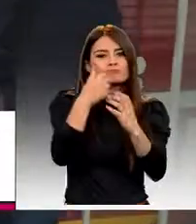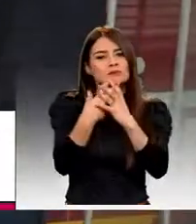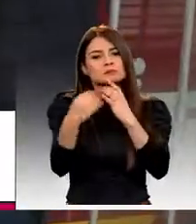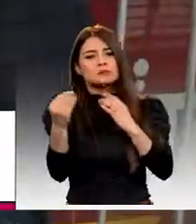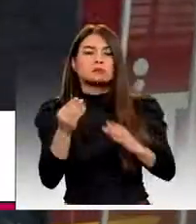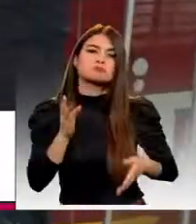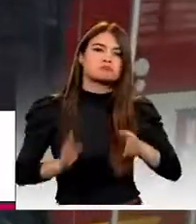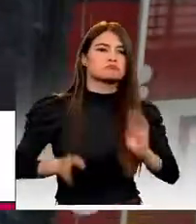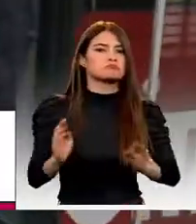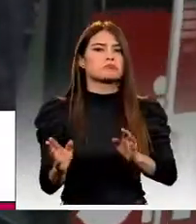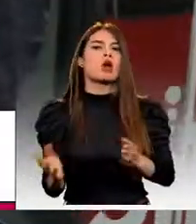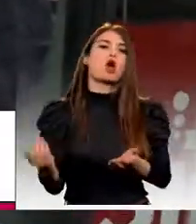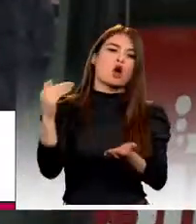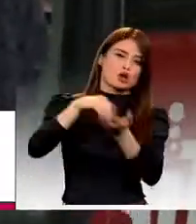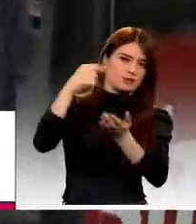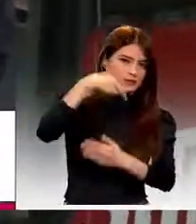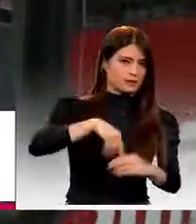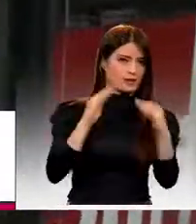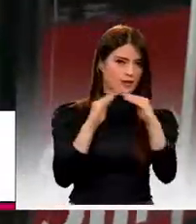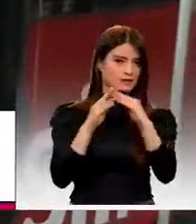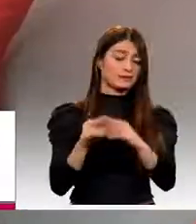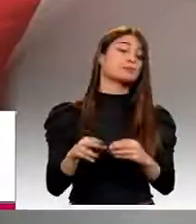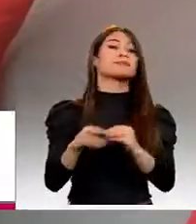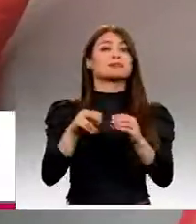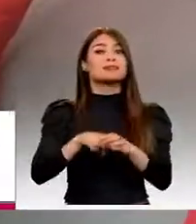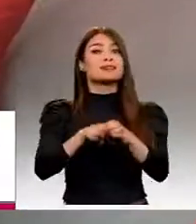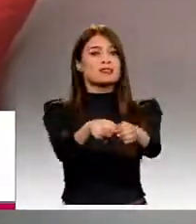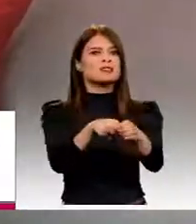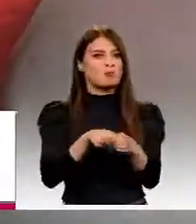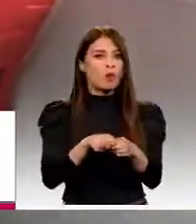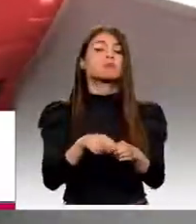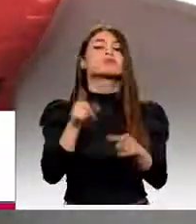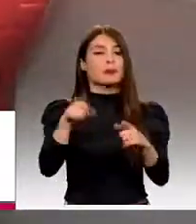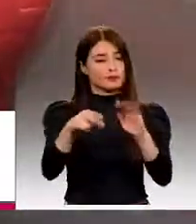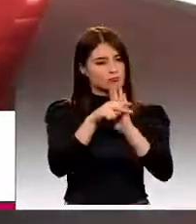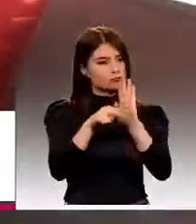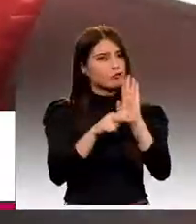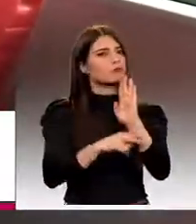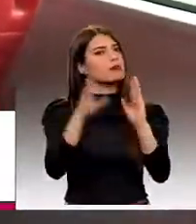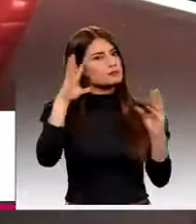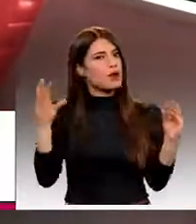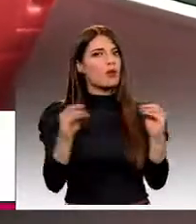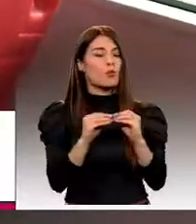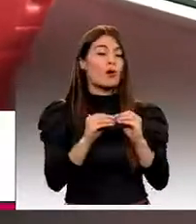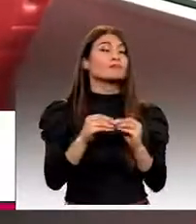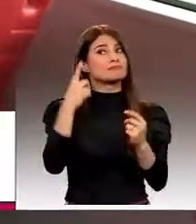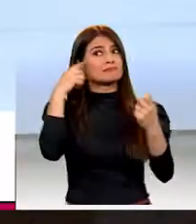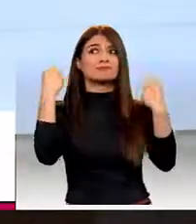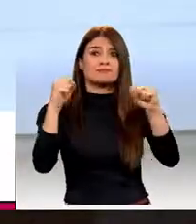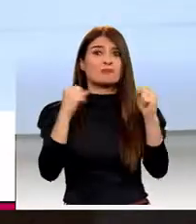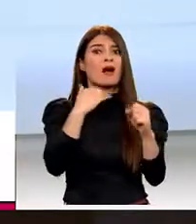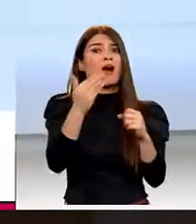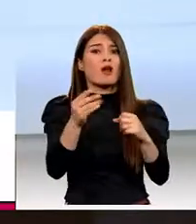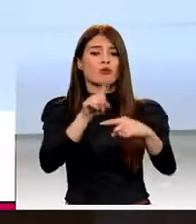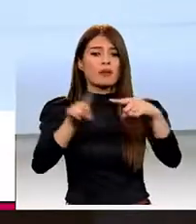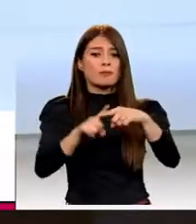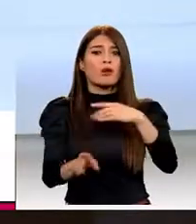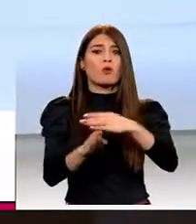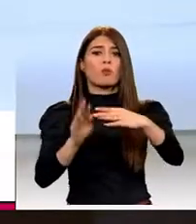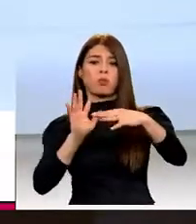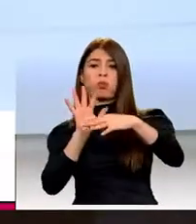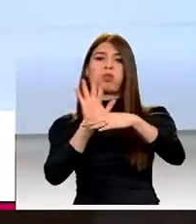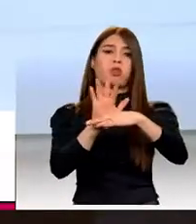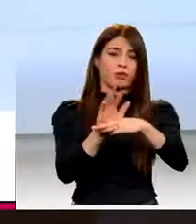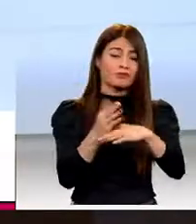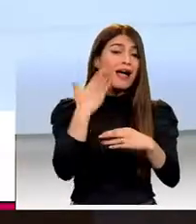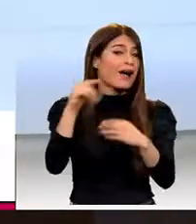En el transporte se exigirán más protocolos, pero preocupa la posible saturación de los sistemas masivos. La alcaldesa Claudia López